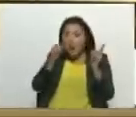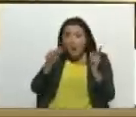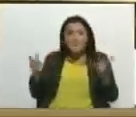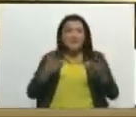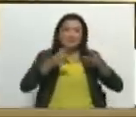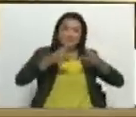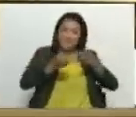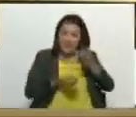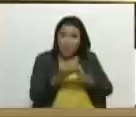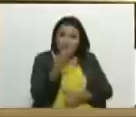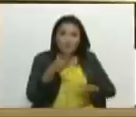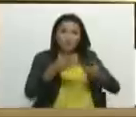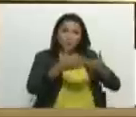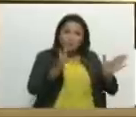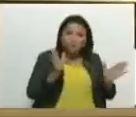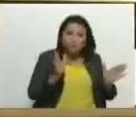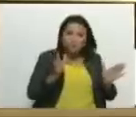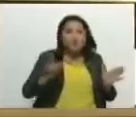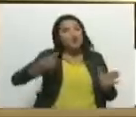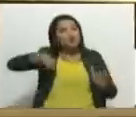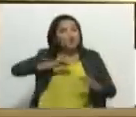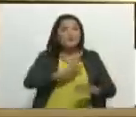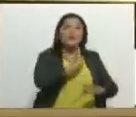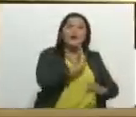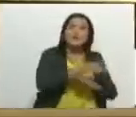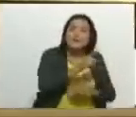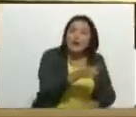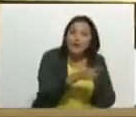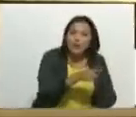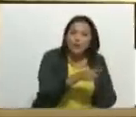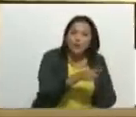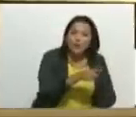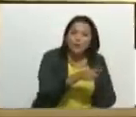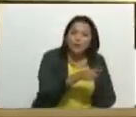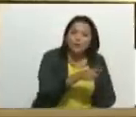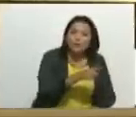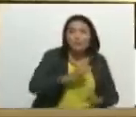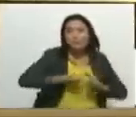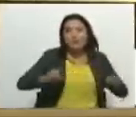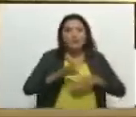gracia. Debimos haber actuado, debimos haber dicho algo.